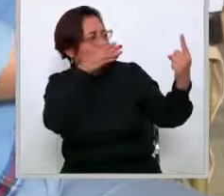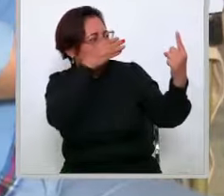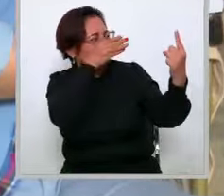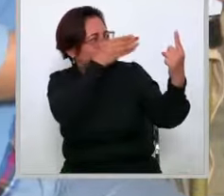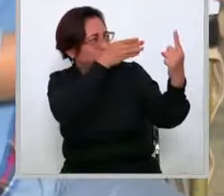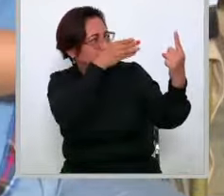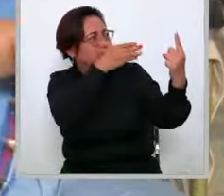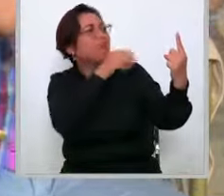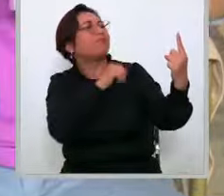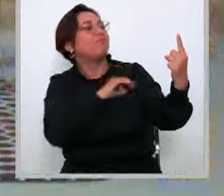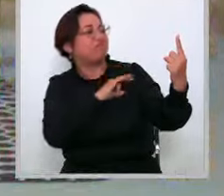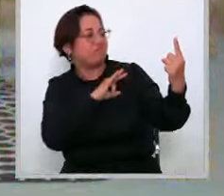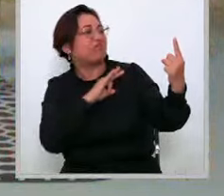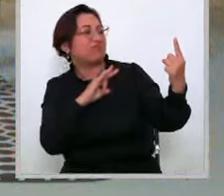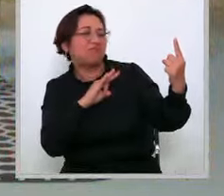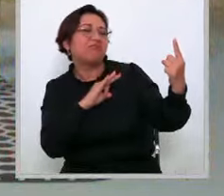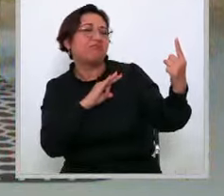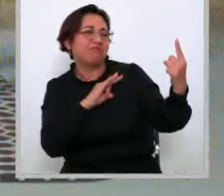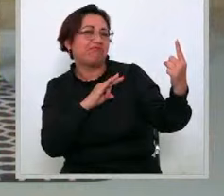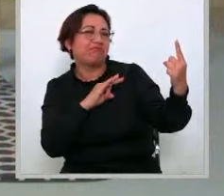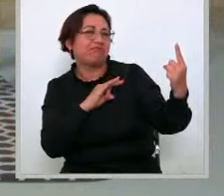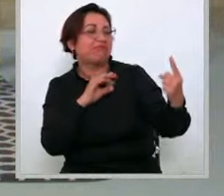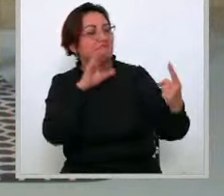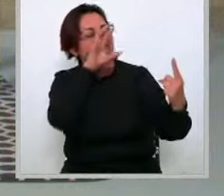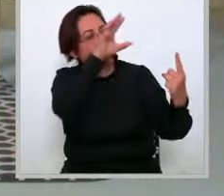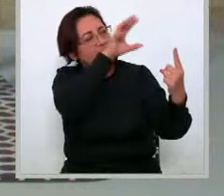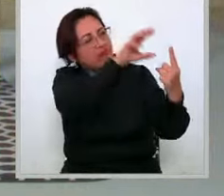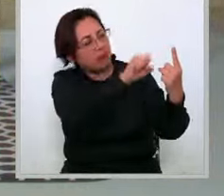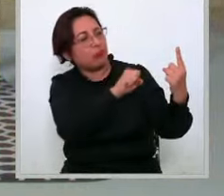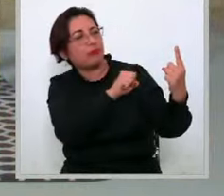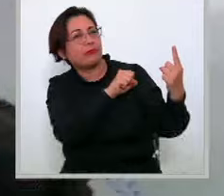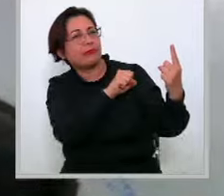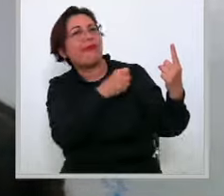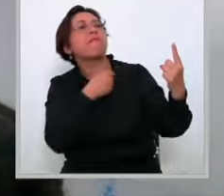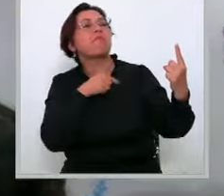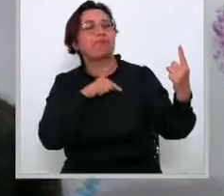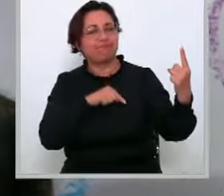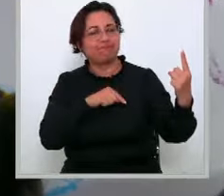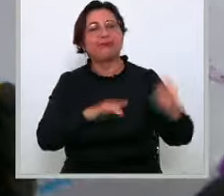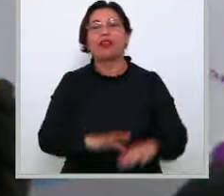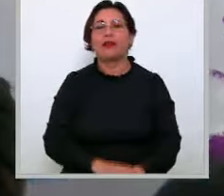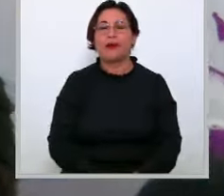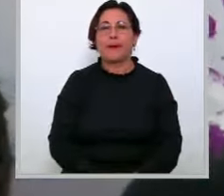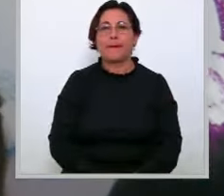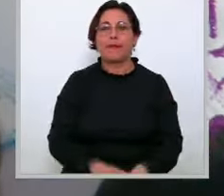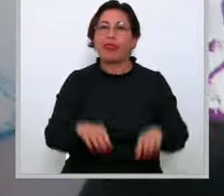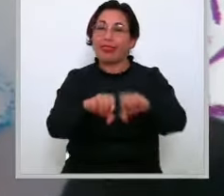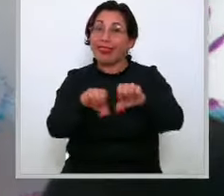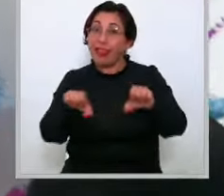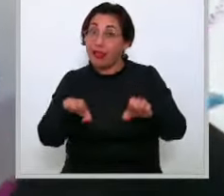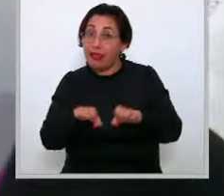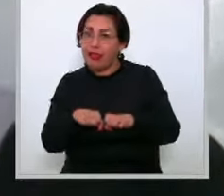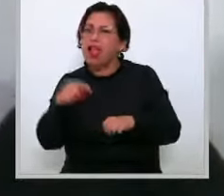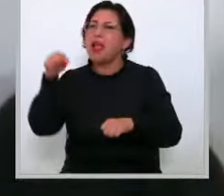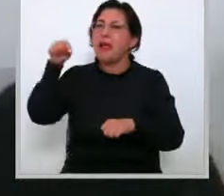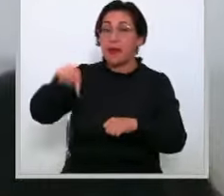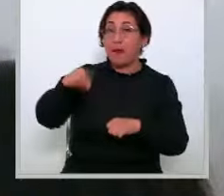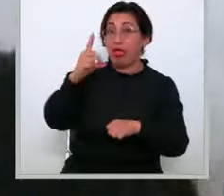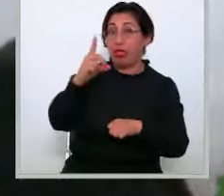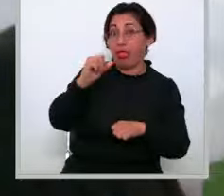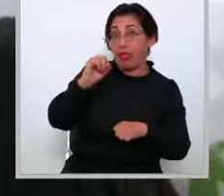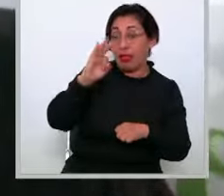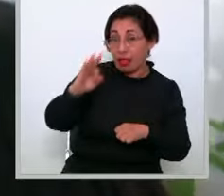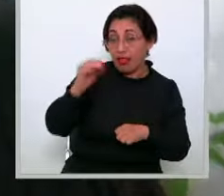parte es interesante porque realmente es un trabajo en equipo, como bien decimos. En este caso está encabezado por el sistema DIF y obviamente